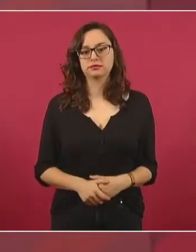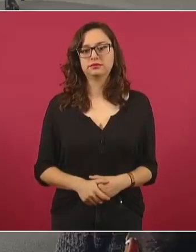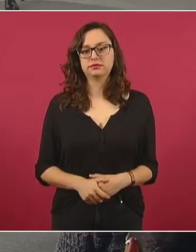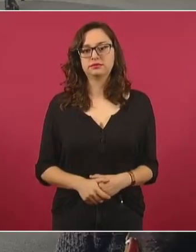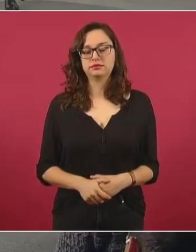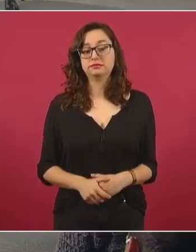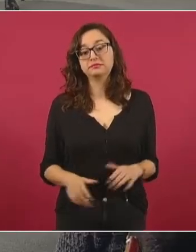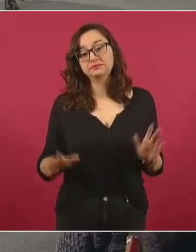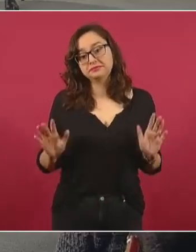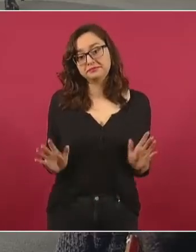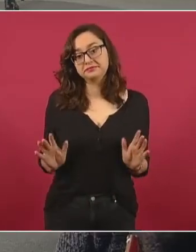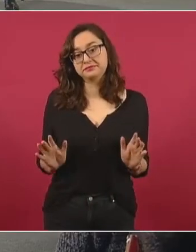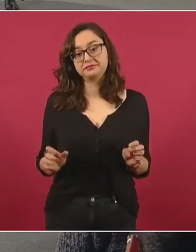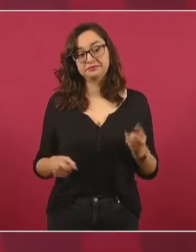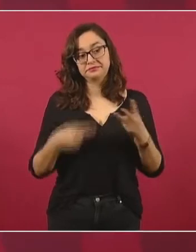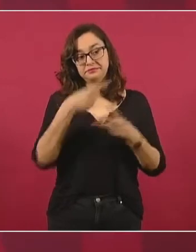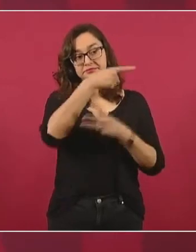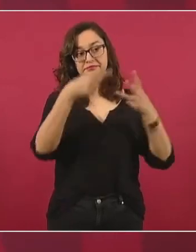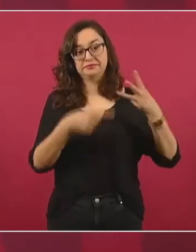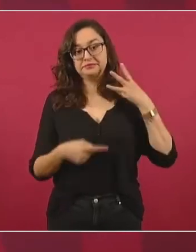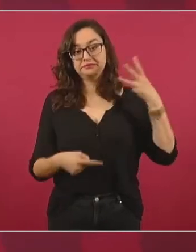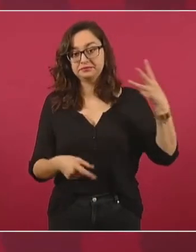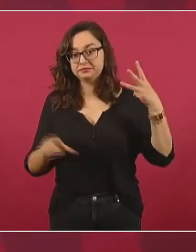si hay voluntad de los tres